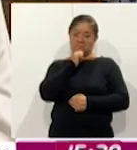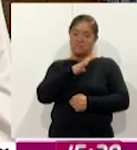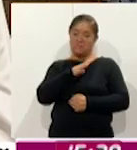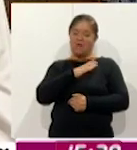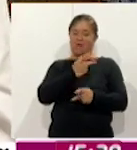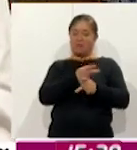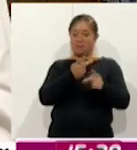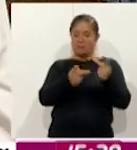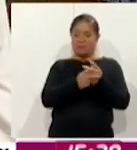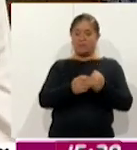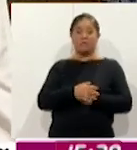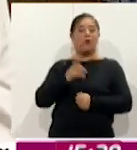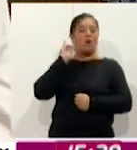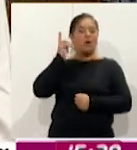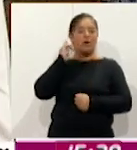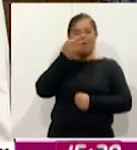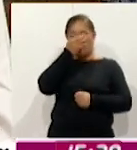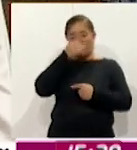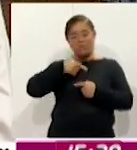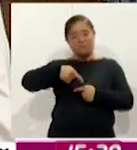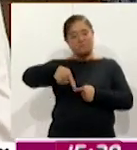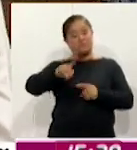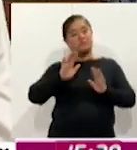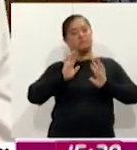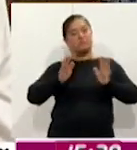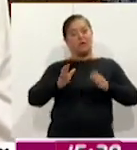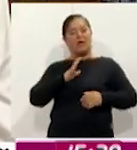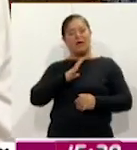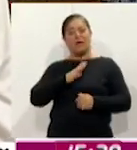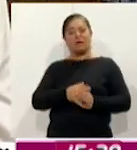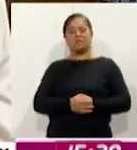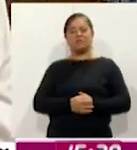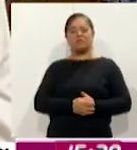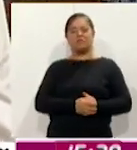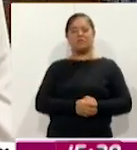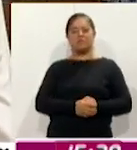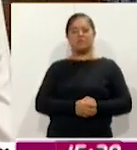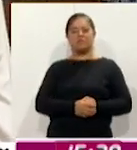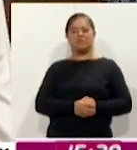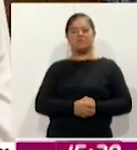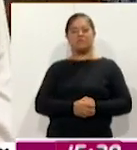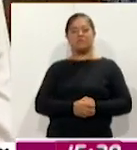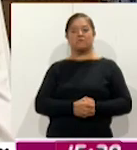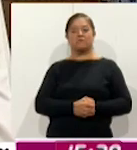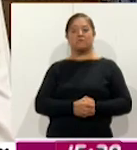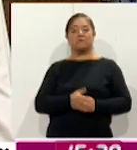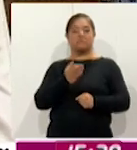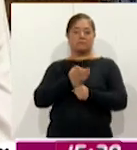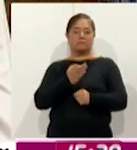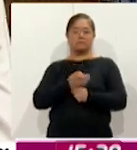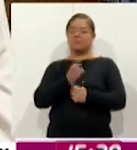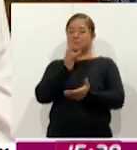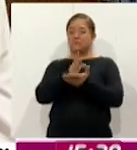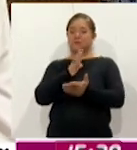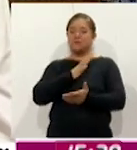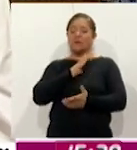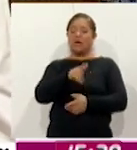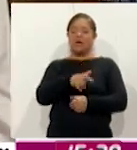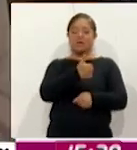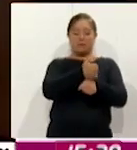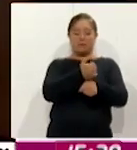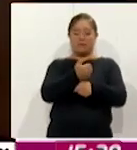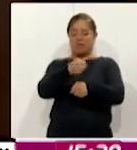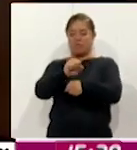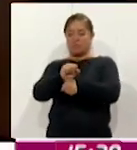bachillerato. Esperemos que en próximos años ya se cuente con esa modalidad, pero por el momento nada más tenemos lo que es